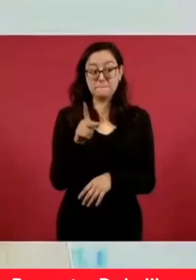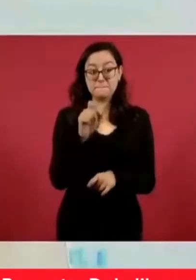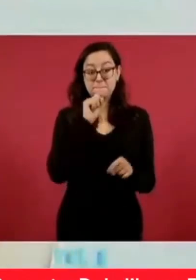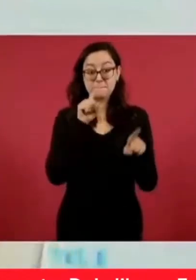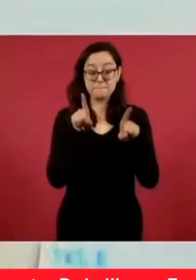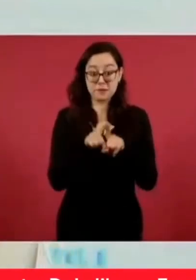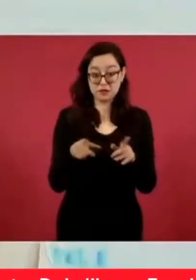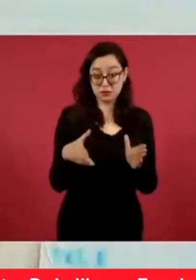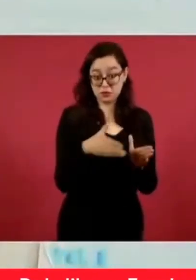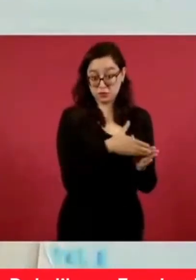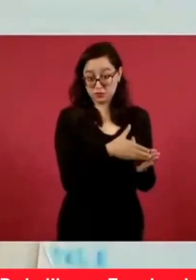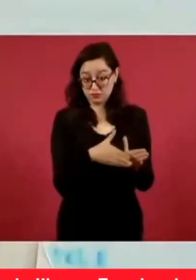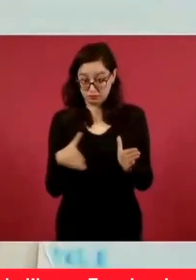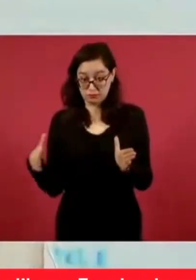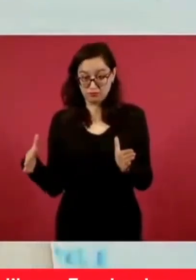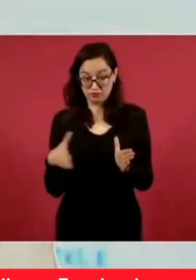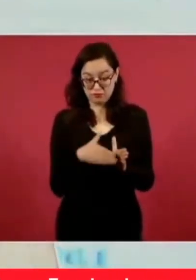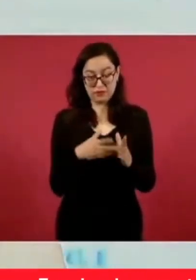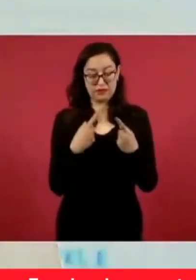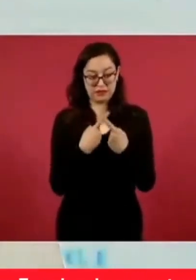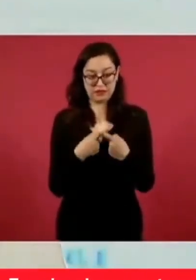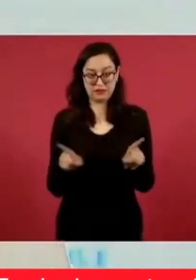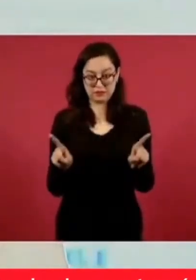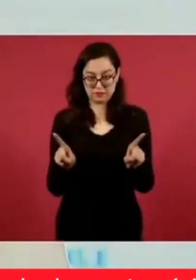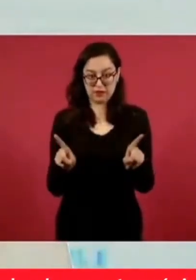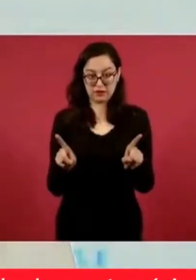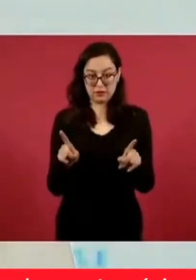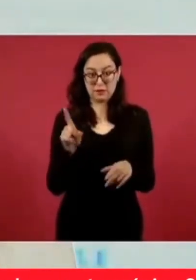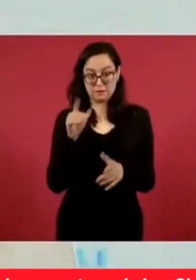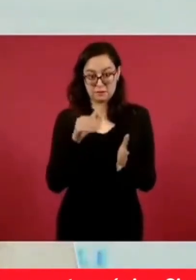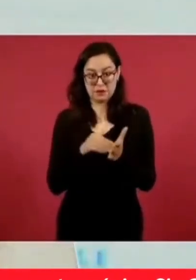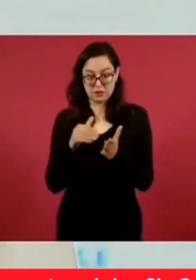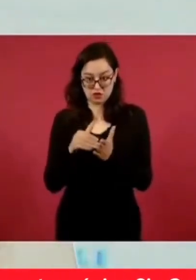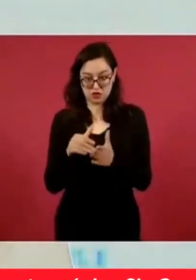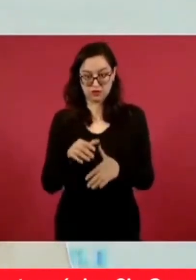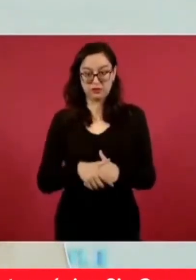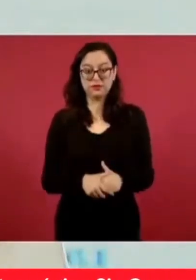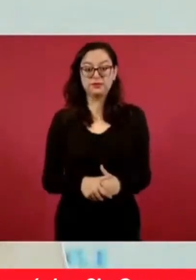para la Secretaría de Salud fue de más de 1,000 millones.